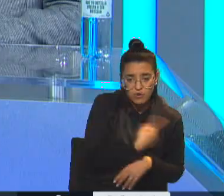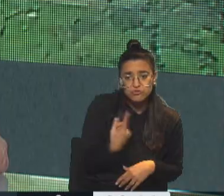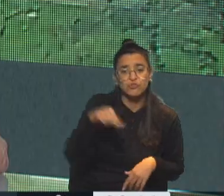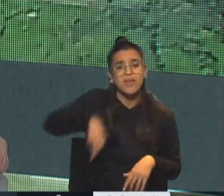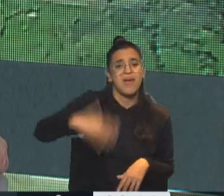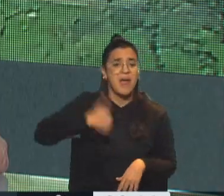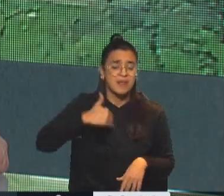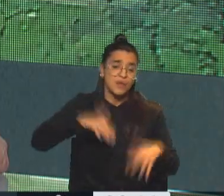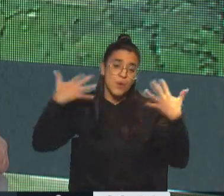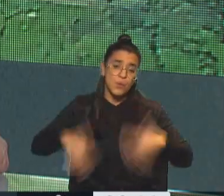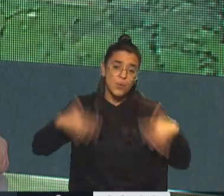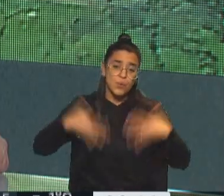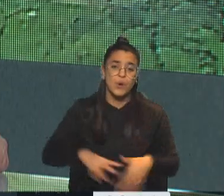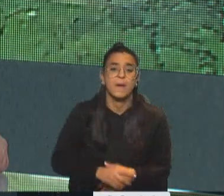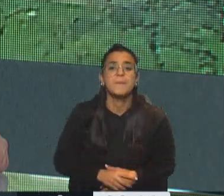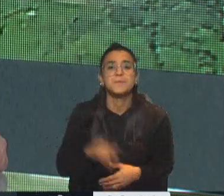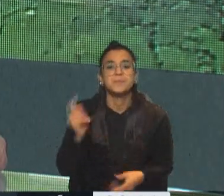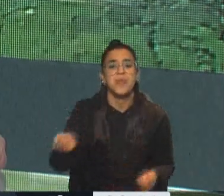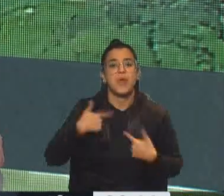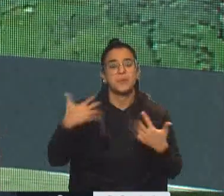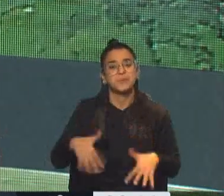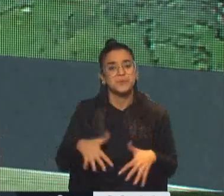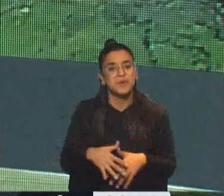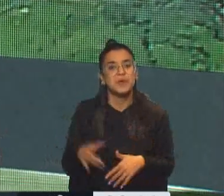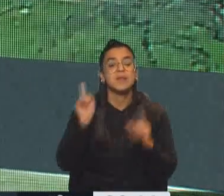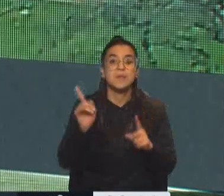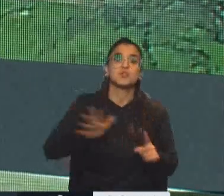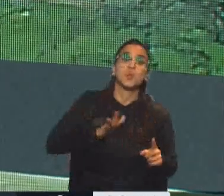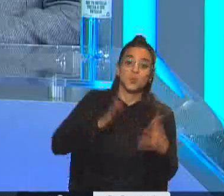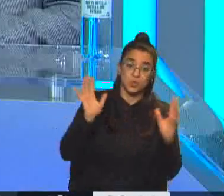Argentina que, bueno, nos da para todo, y para sustos sobre todo.